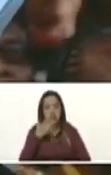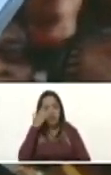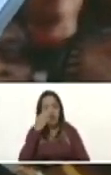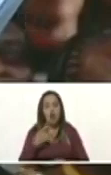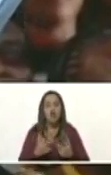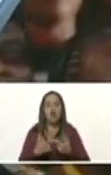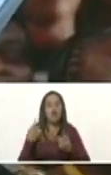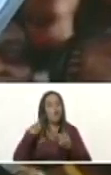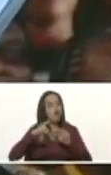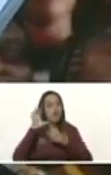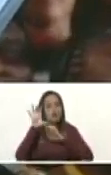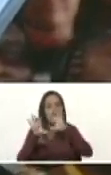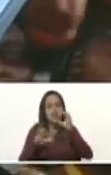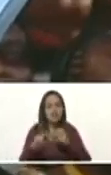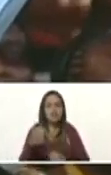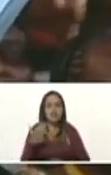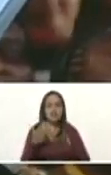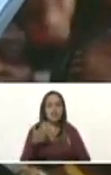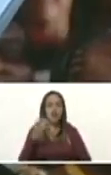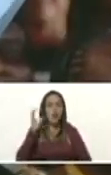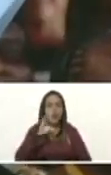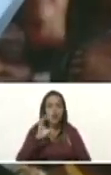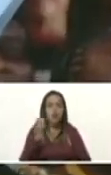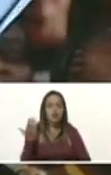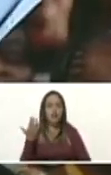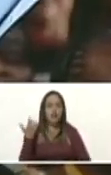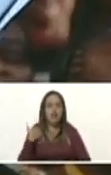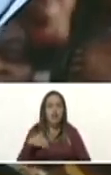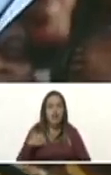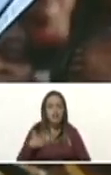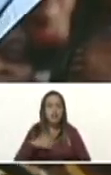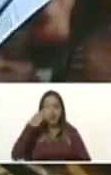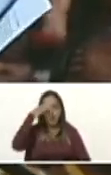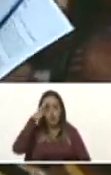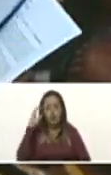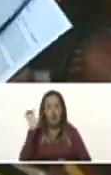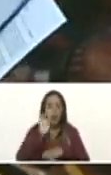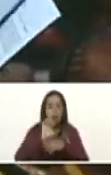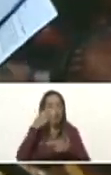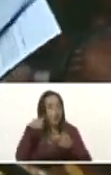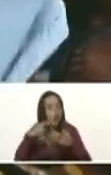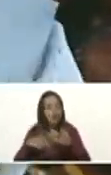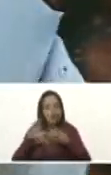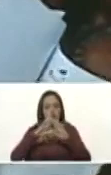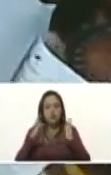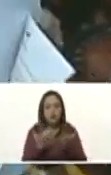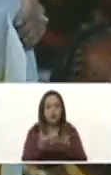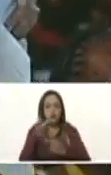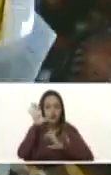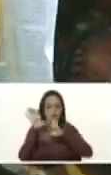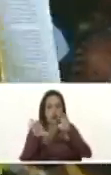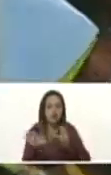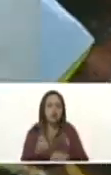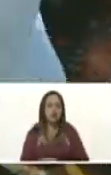Honduras, Colombia, Argentina, Paraguay, Cuba, Ecuador y otros países del mundo.